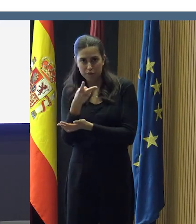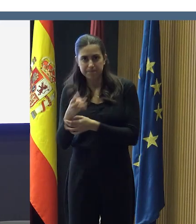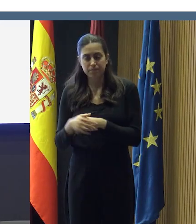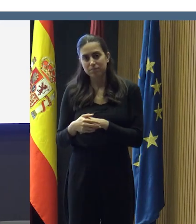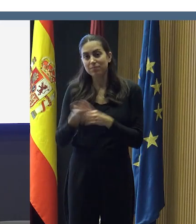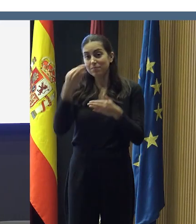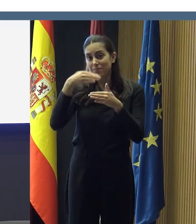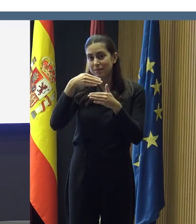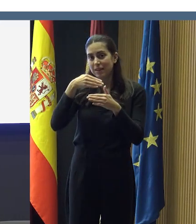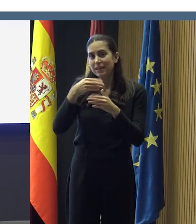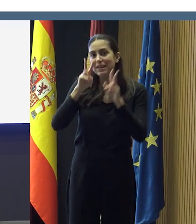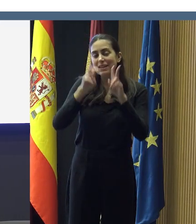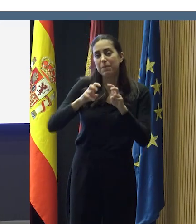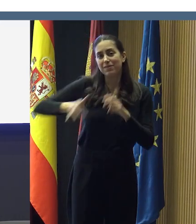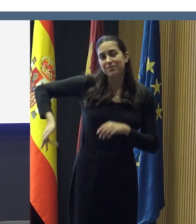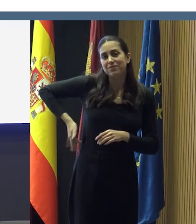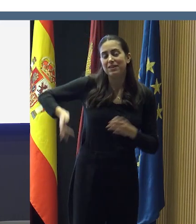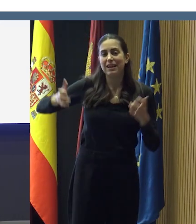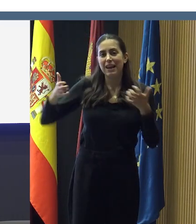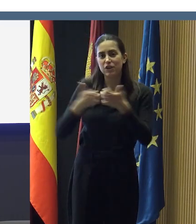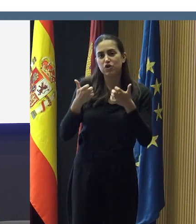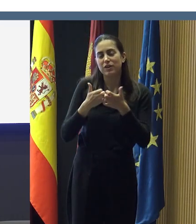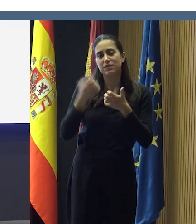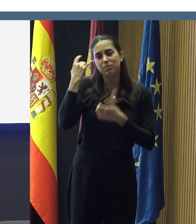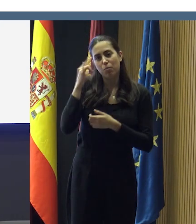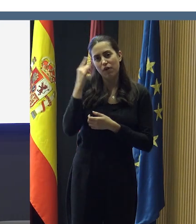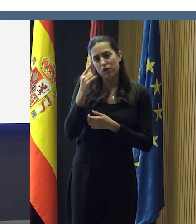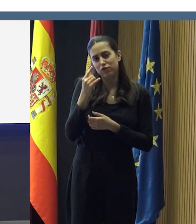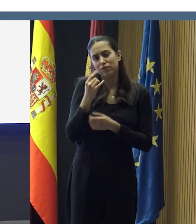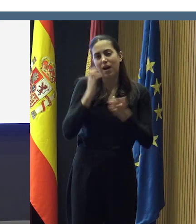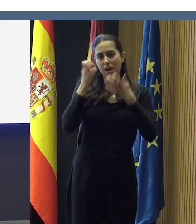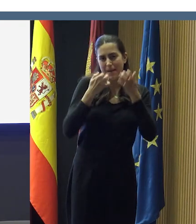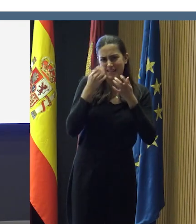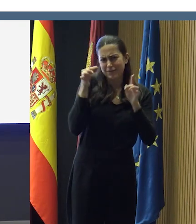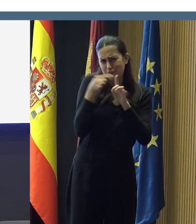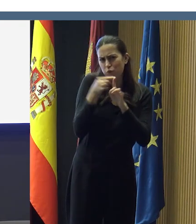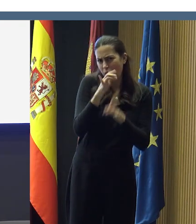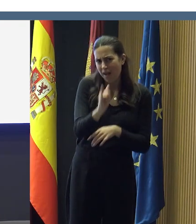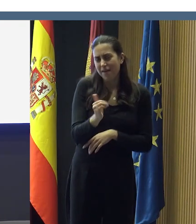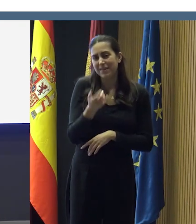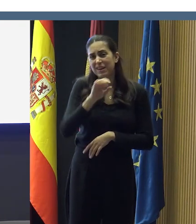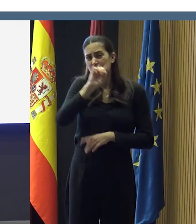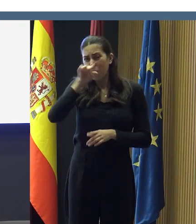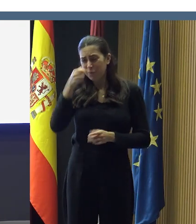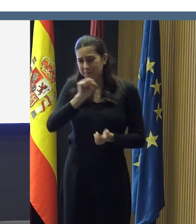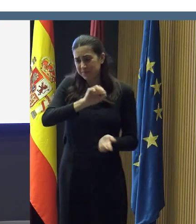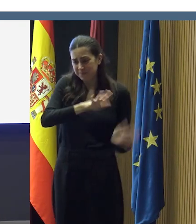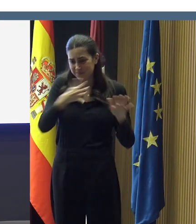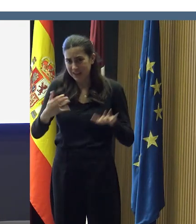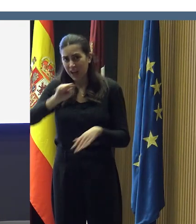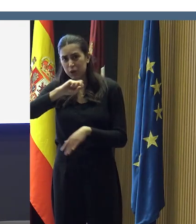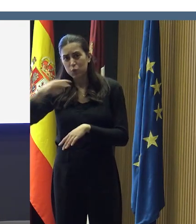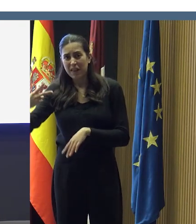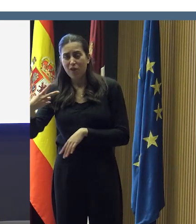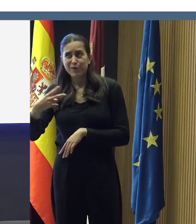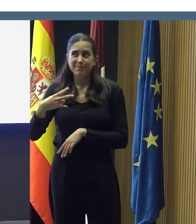pues eso, lesiones de médula ósea en las que sí que se usaban modelos murinos. Y se vio que los resultados que se obtenían tampoco eran tan,